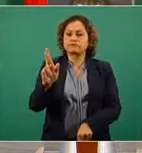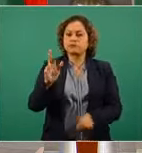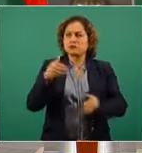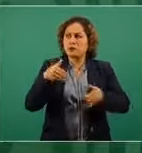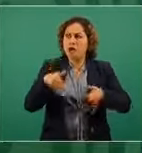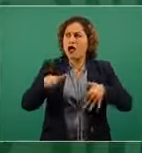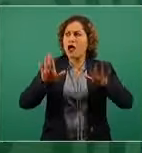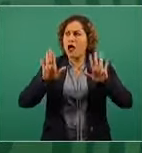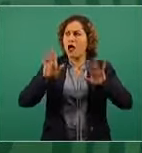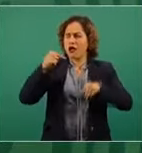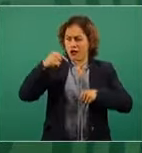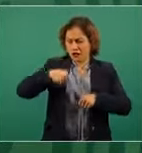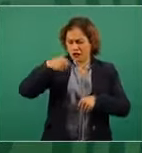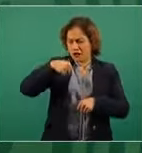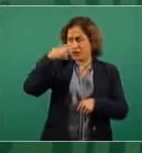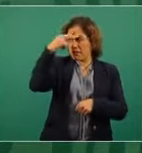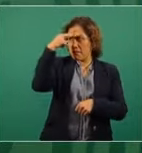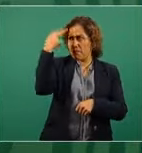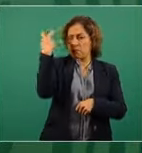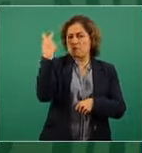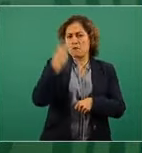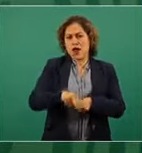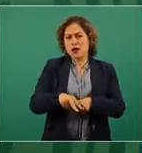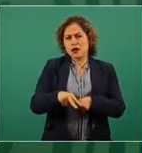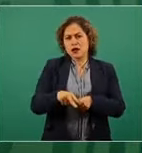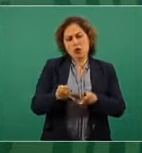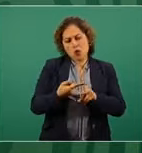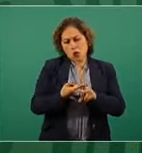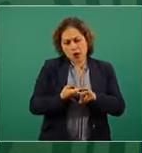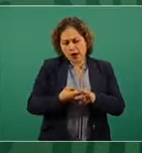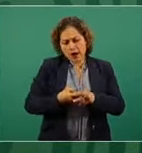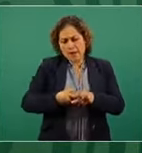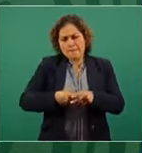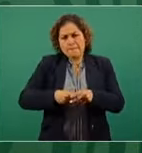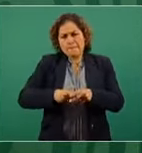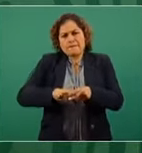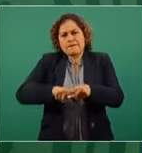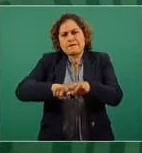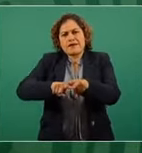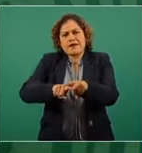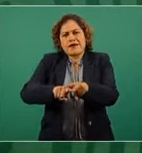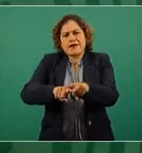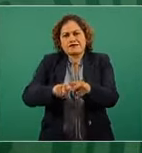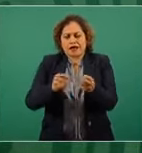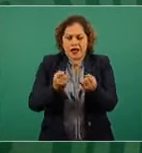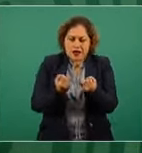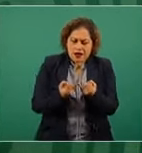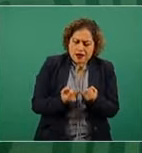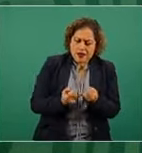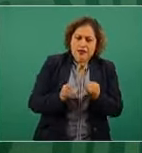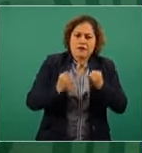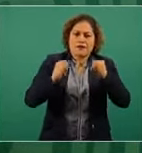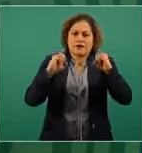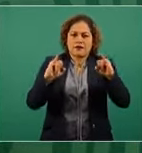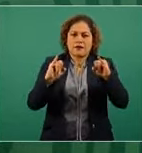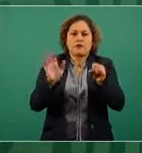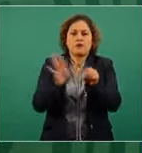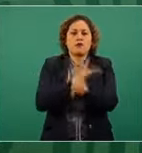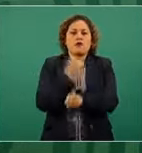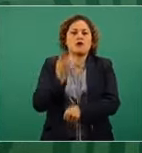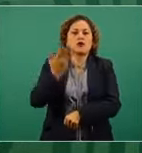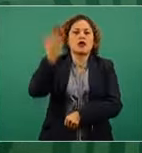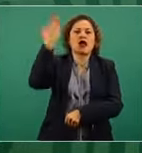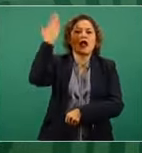estamos independizándonos de las invasiones extranjeras que nos vaciaron